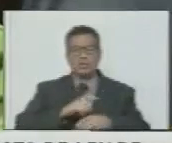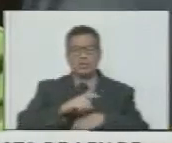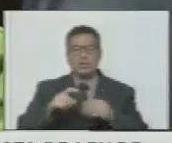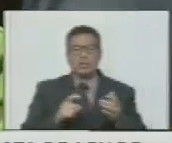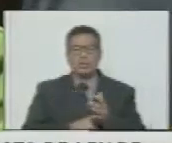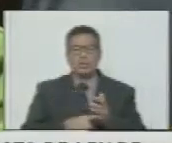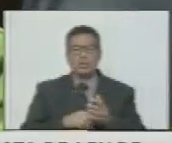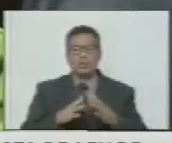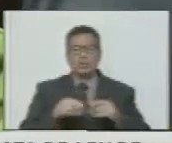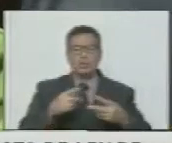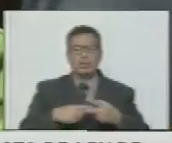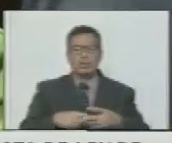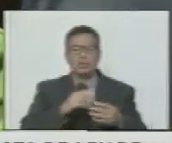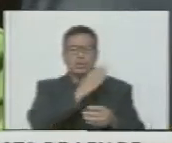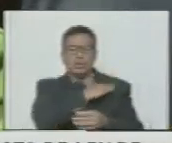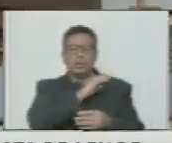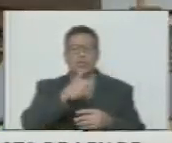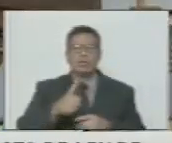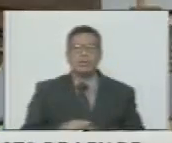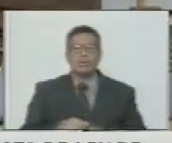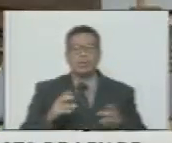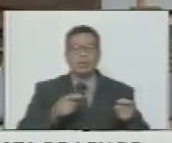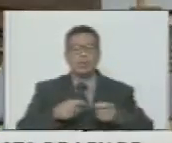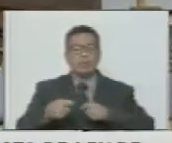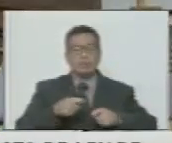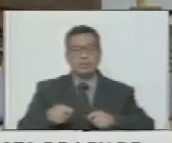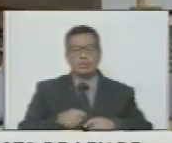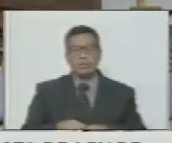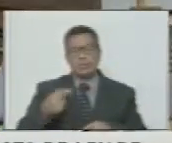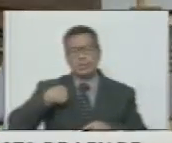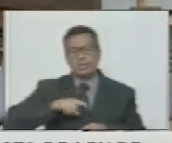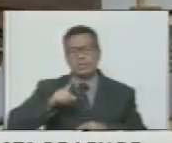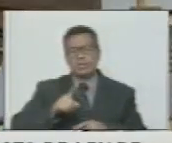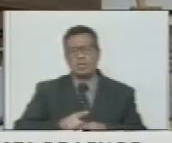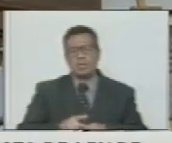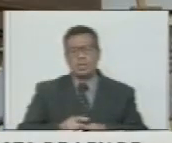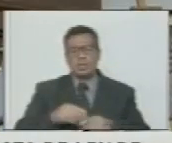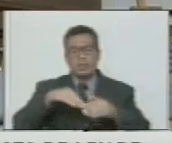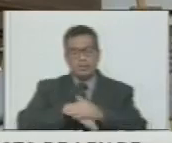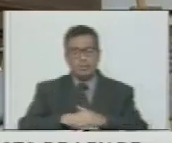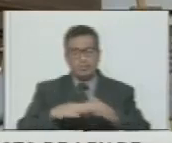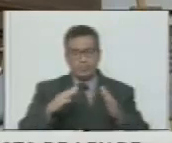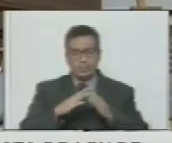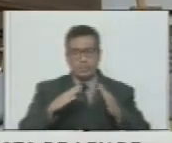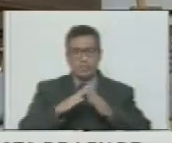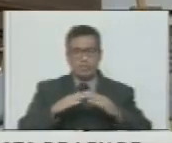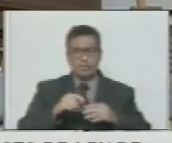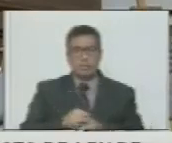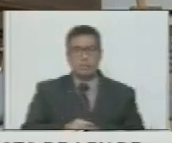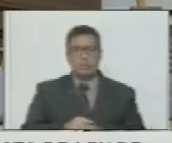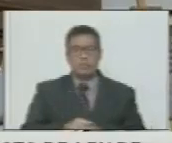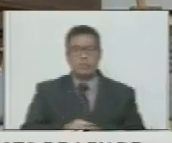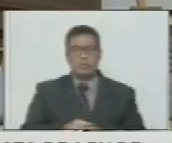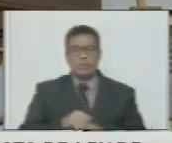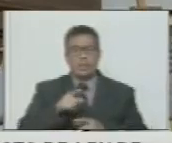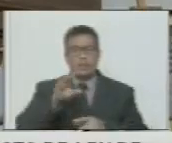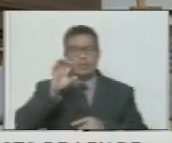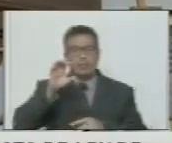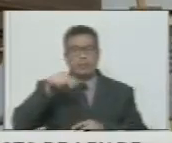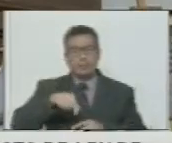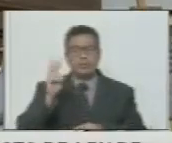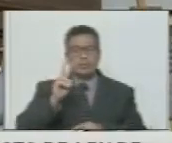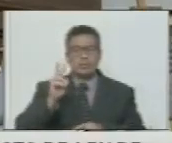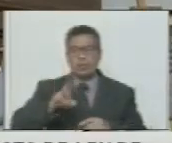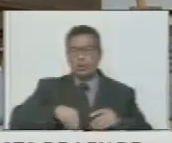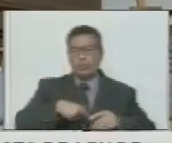5. La totalidad de los integrantes de la junta directiva o administradora deben estar domiciliados o residenciados en